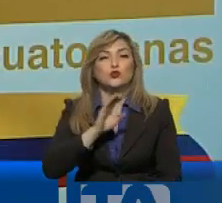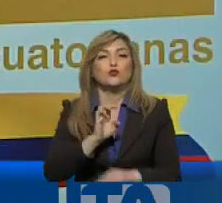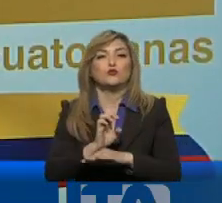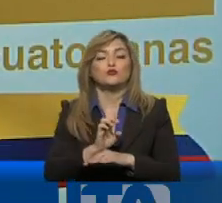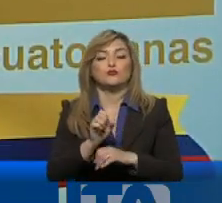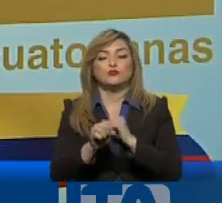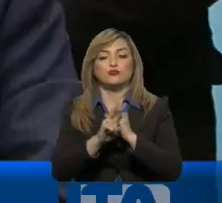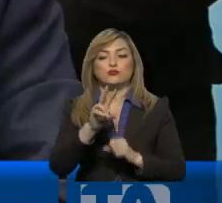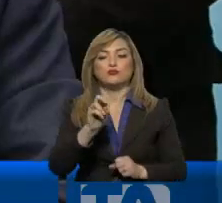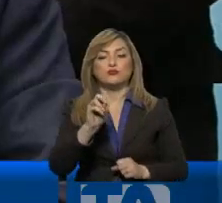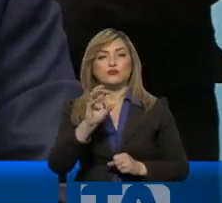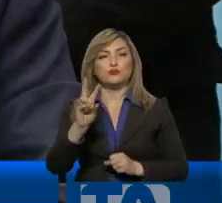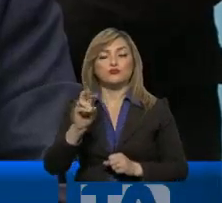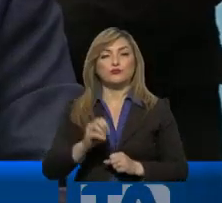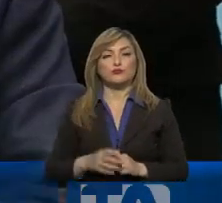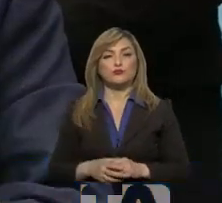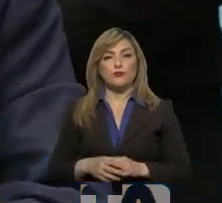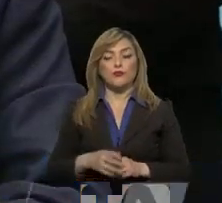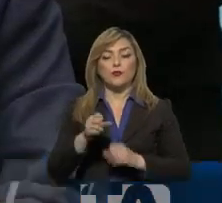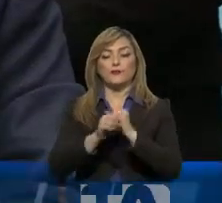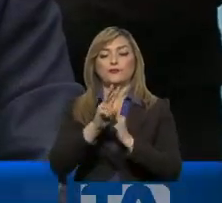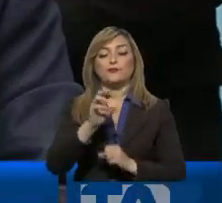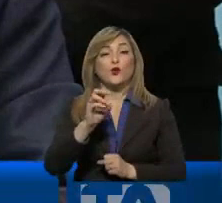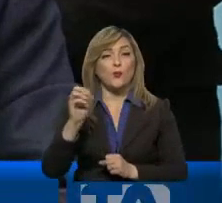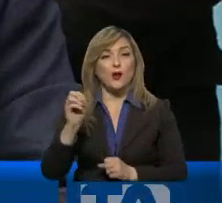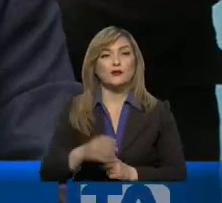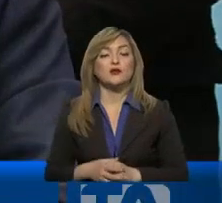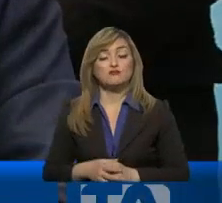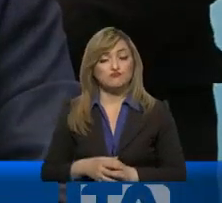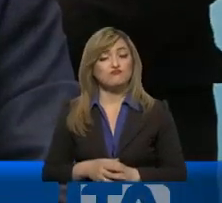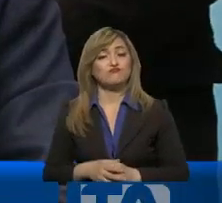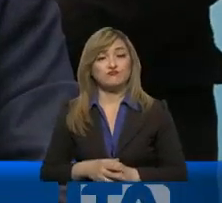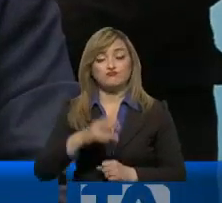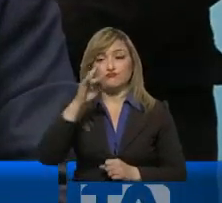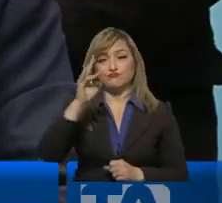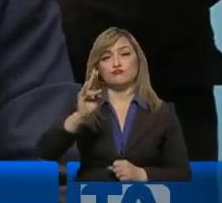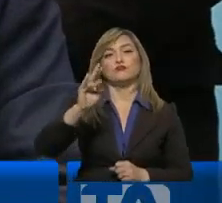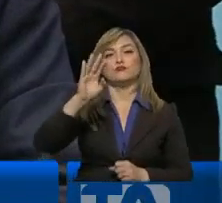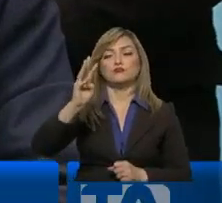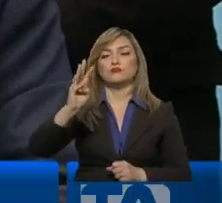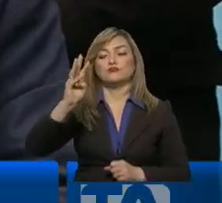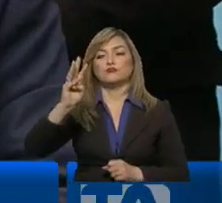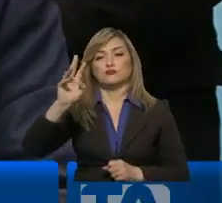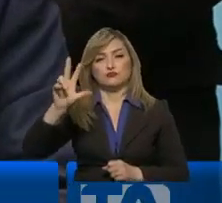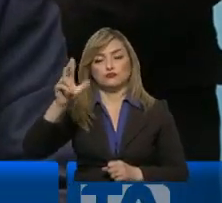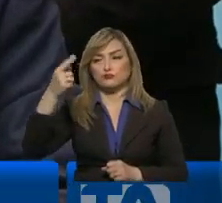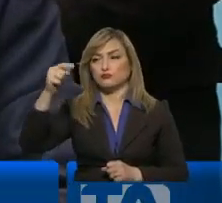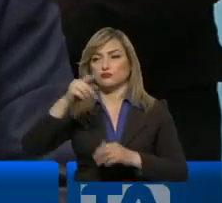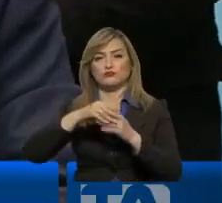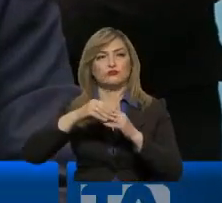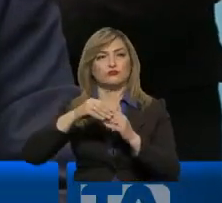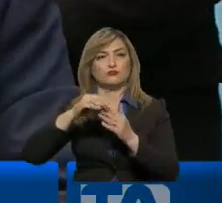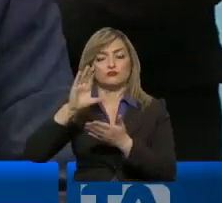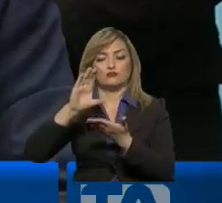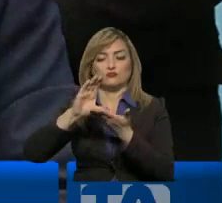de 2020. El año 2020 fueron deducidos 763 millones de dólares